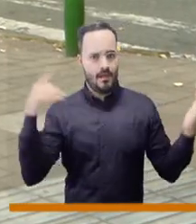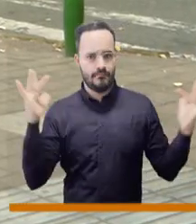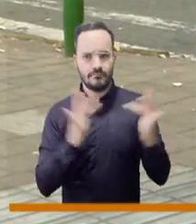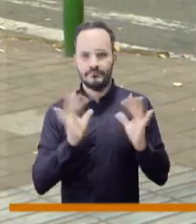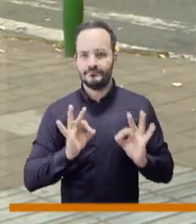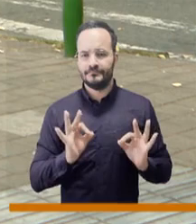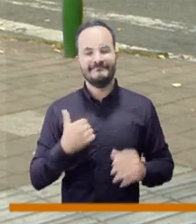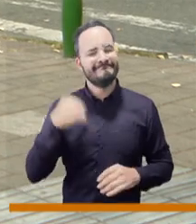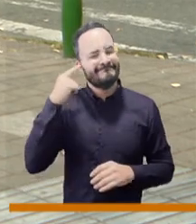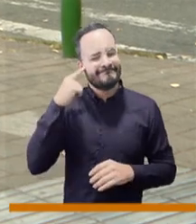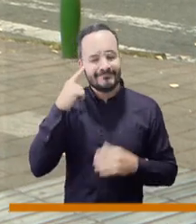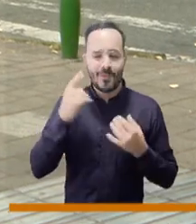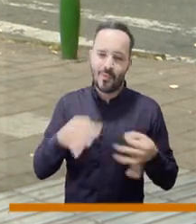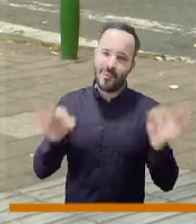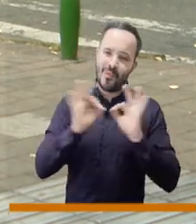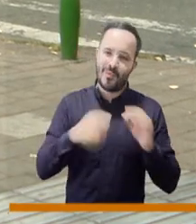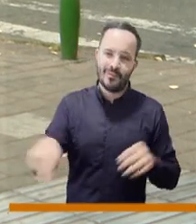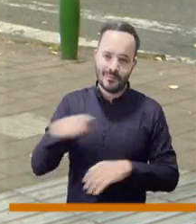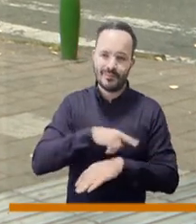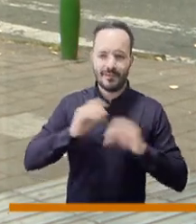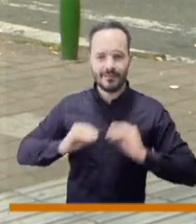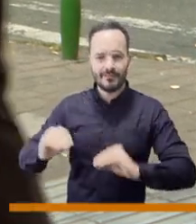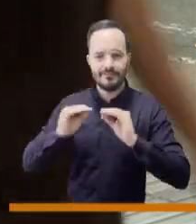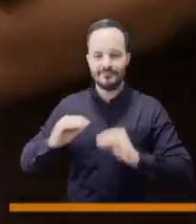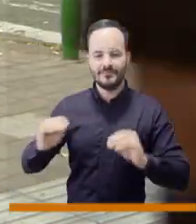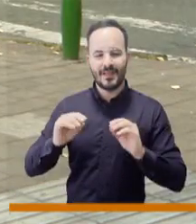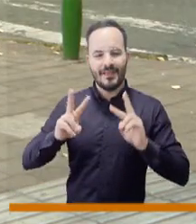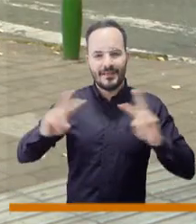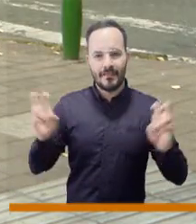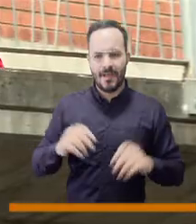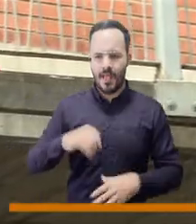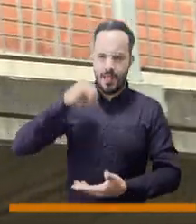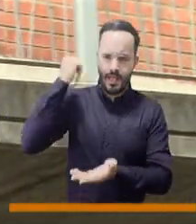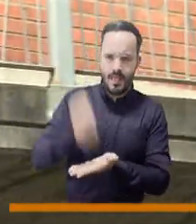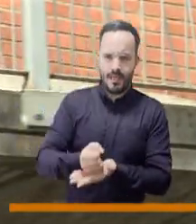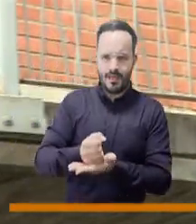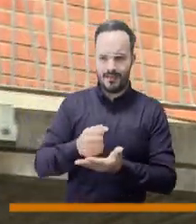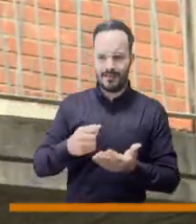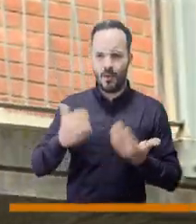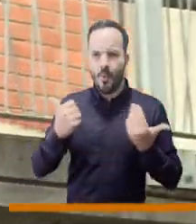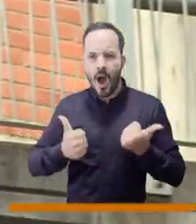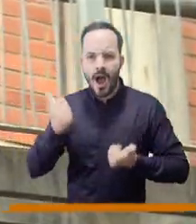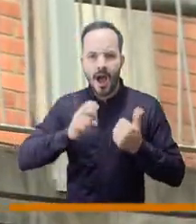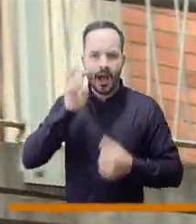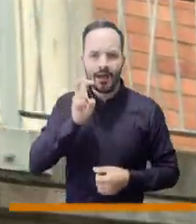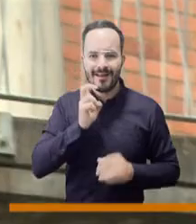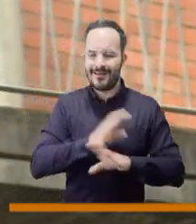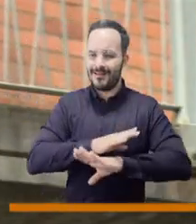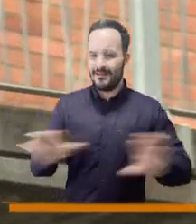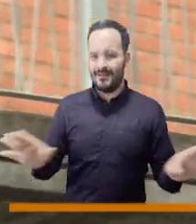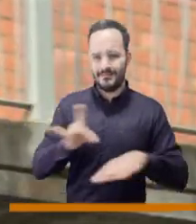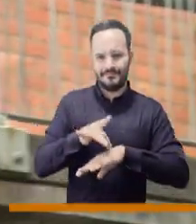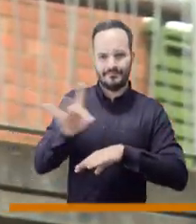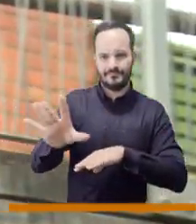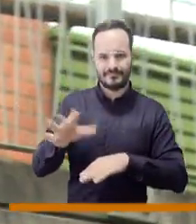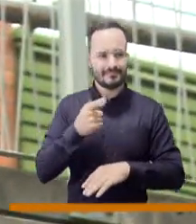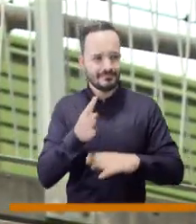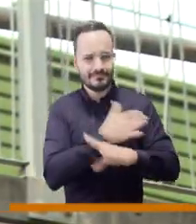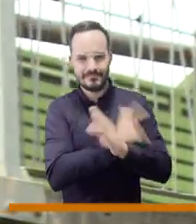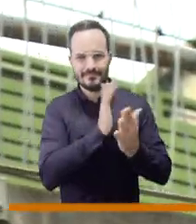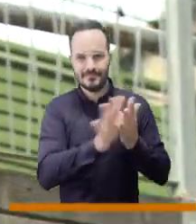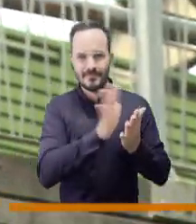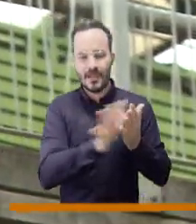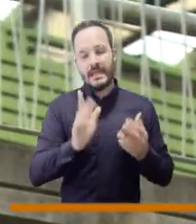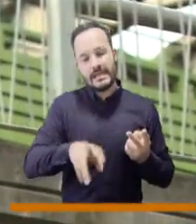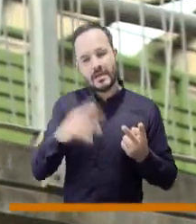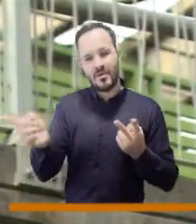sería tan importante una educación no sexista, que es lo que hablaba ahora Ismaria, pero además una